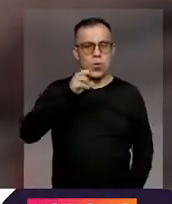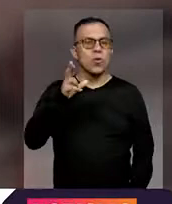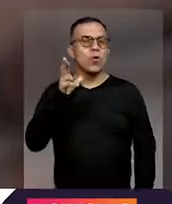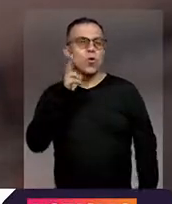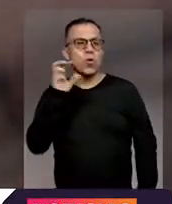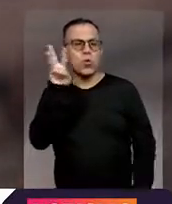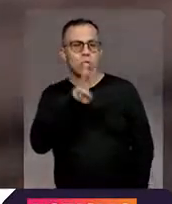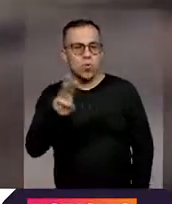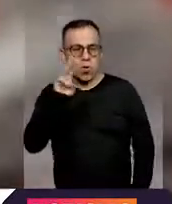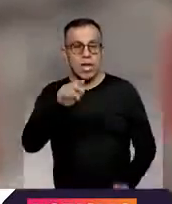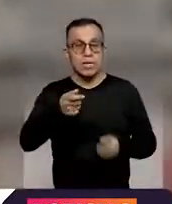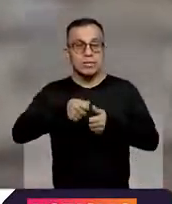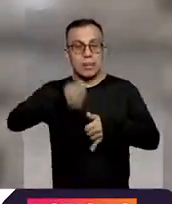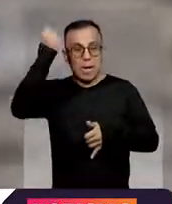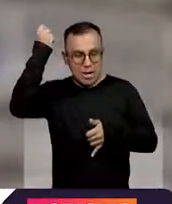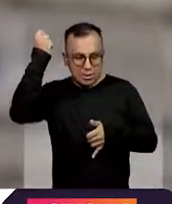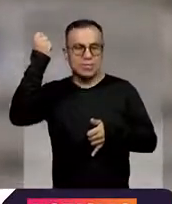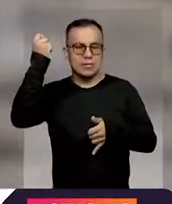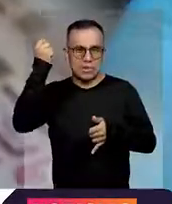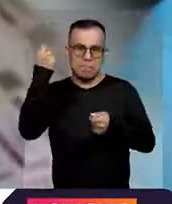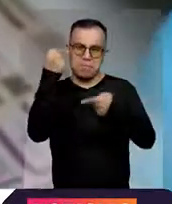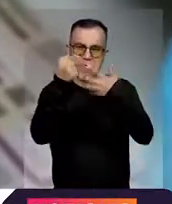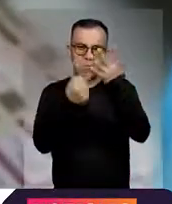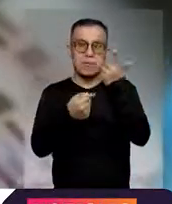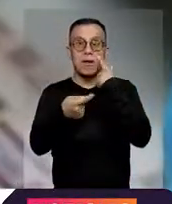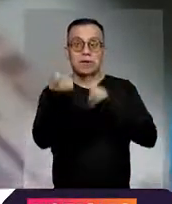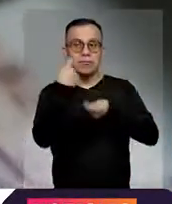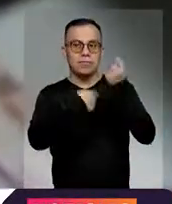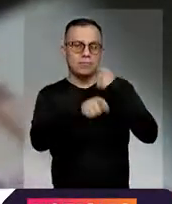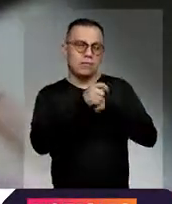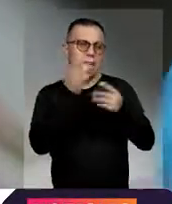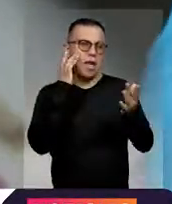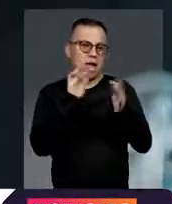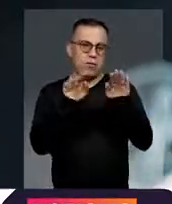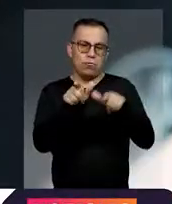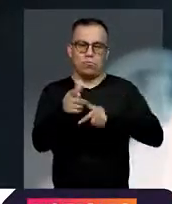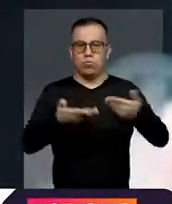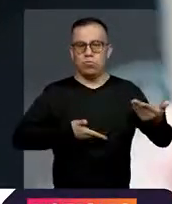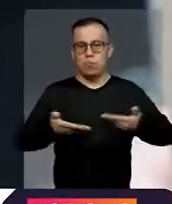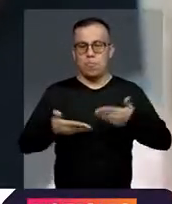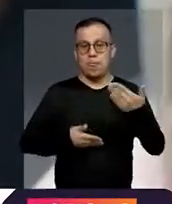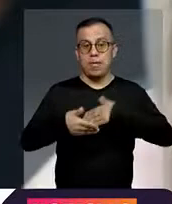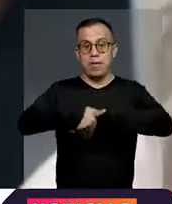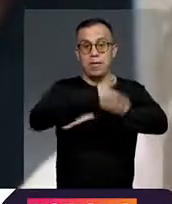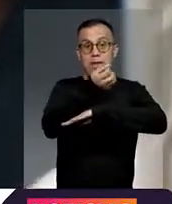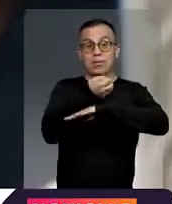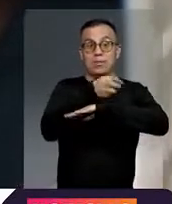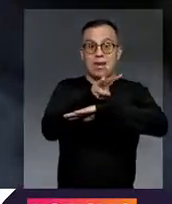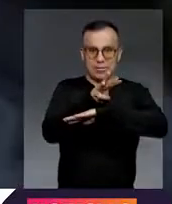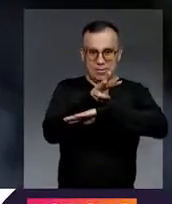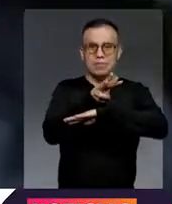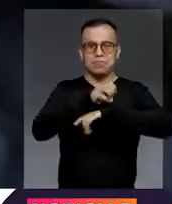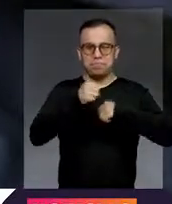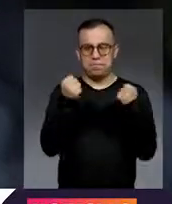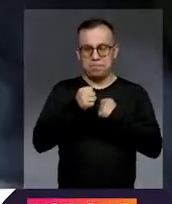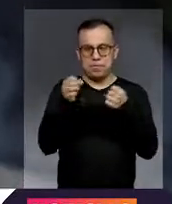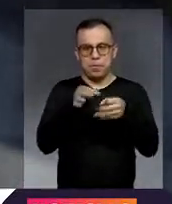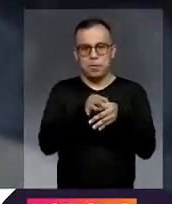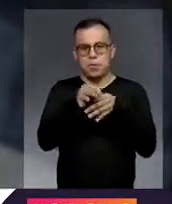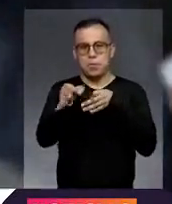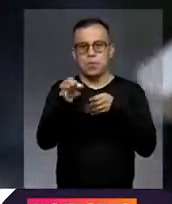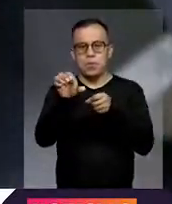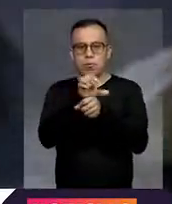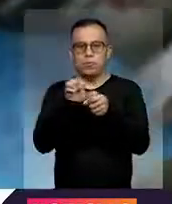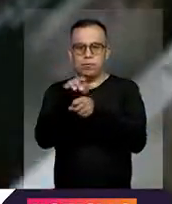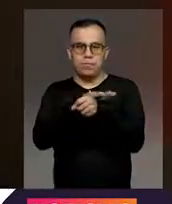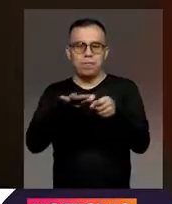vino, champaña y aperitivos, las bebidas falsas salían al mercado para locales comerciales de la calle 13 en el centro de Bogotá y a municipios de